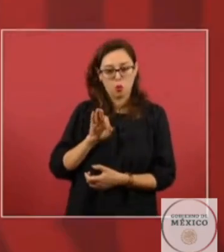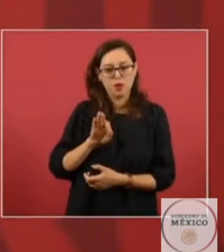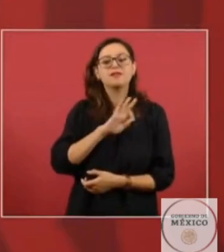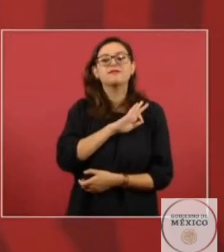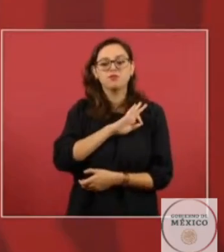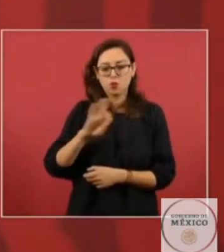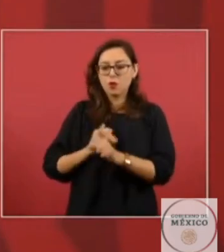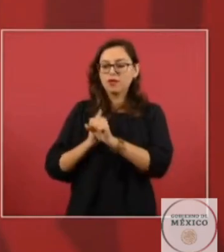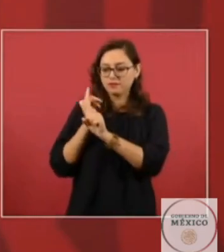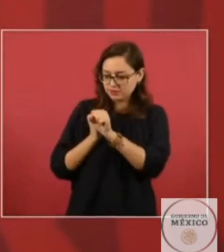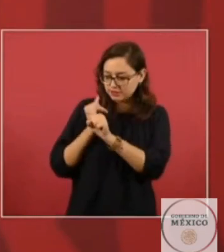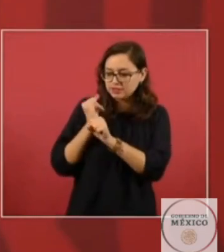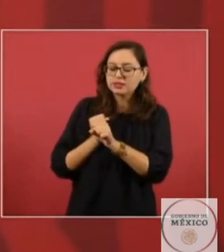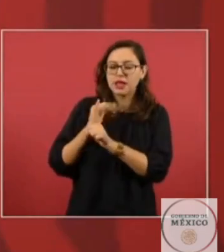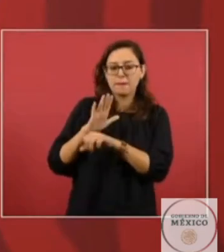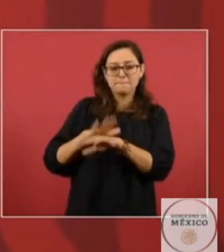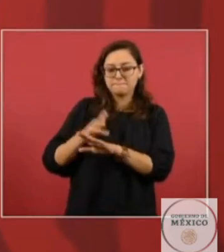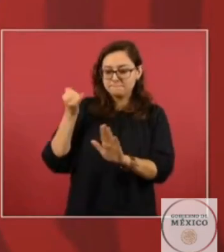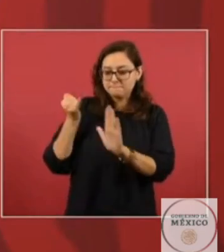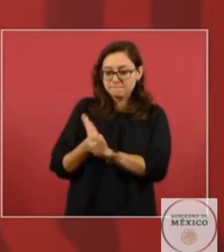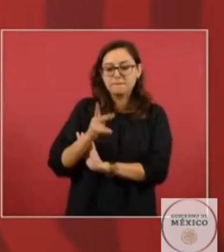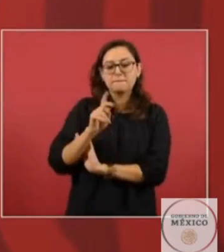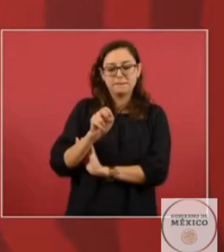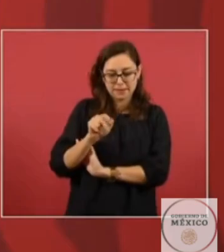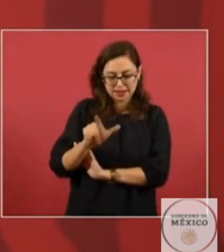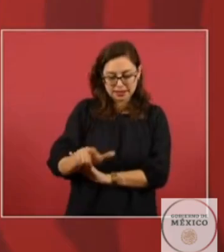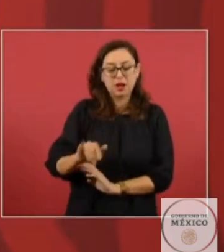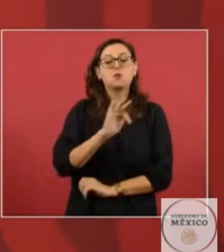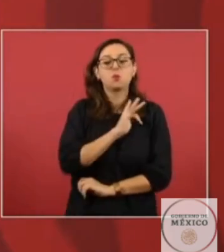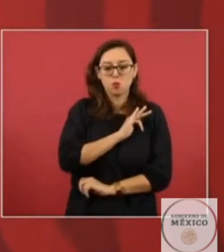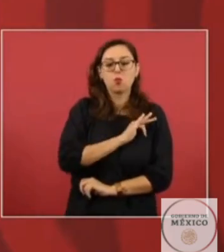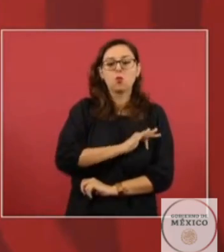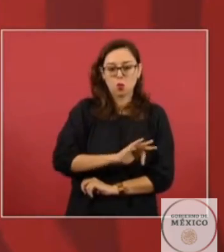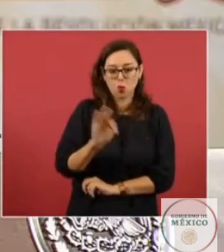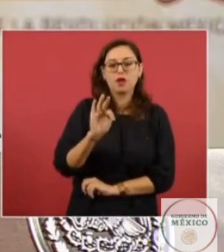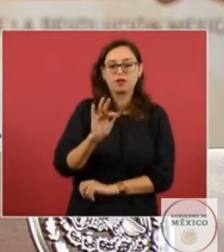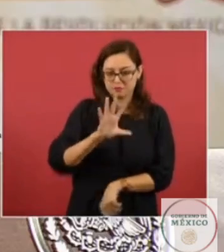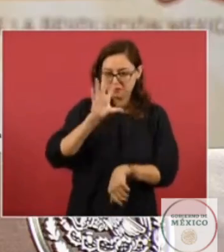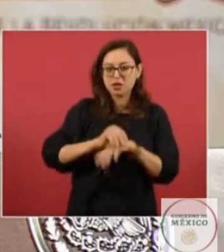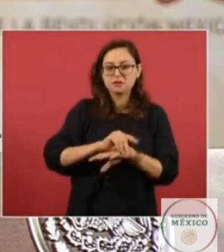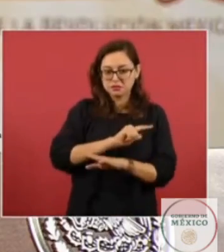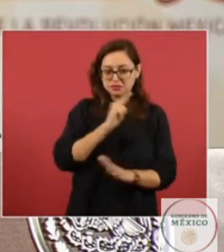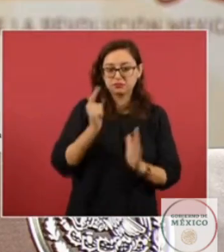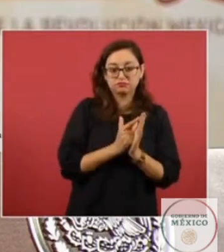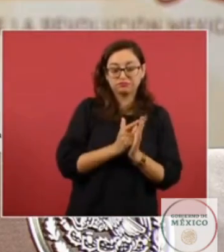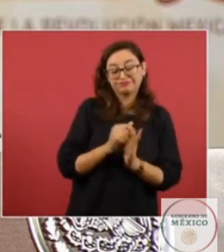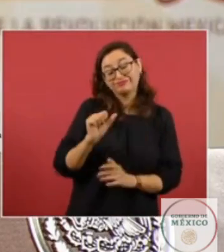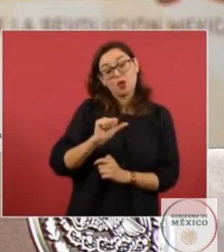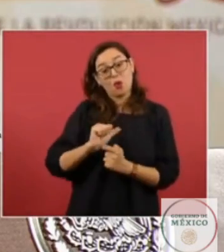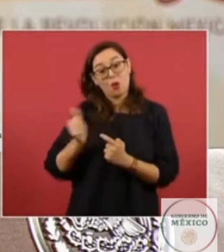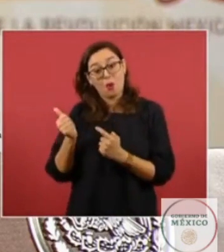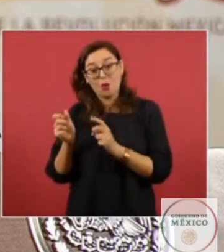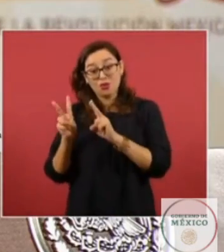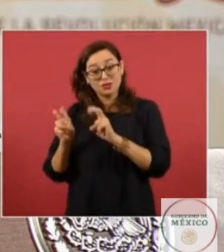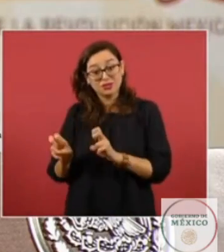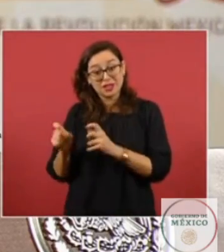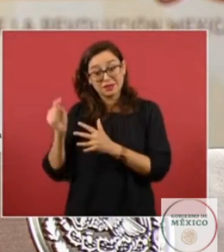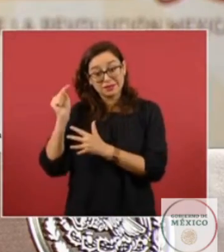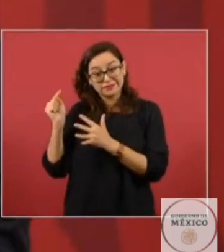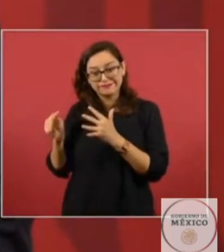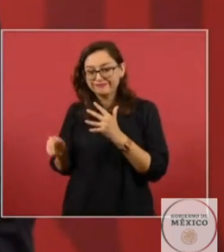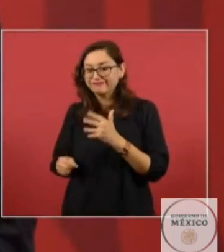es la información básica que se recibe. Cuando esta es no clara o es insuficiente, la